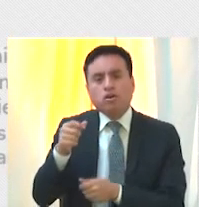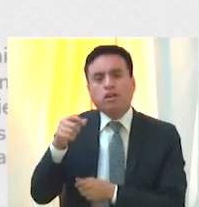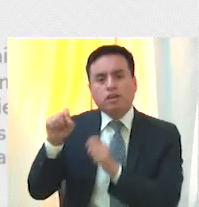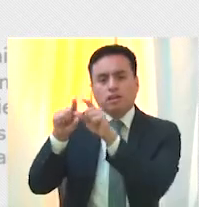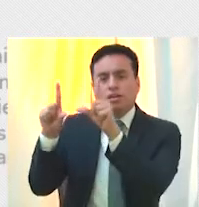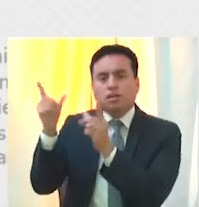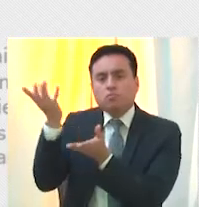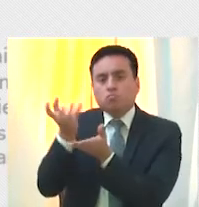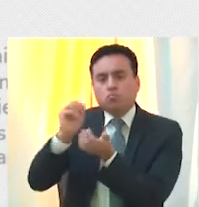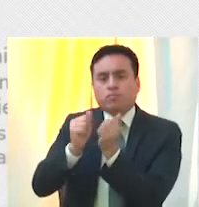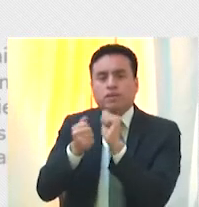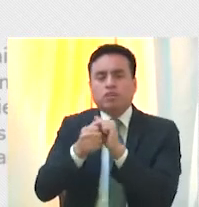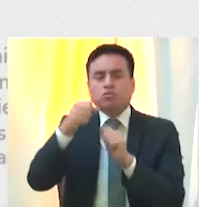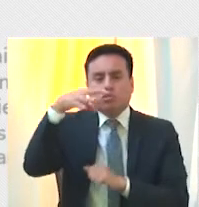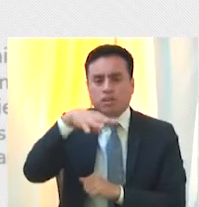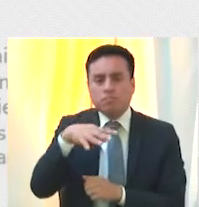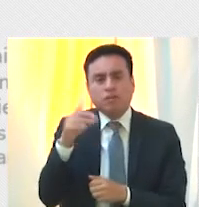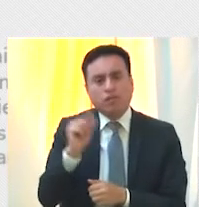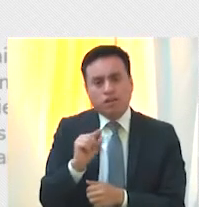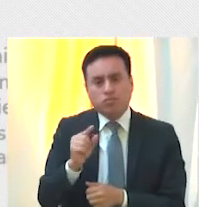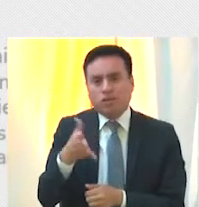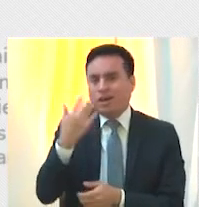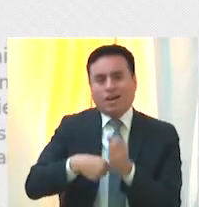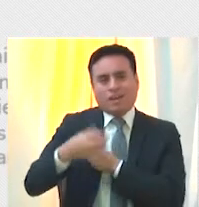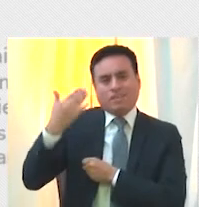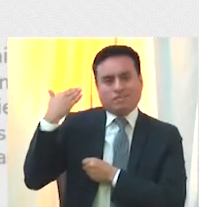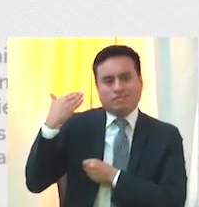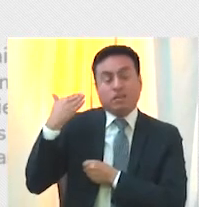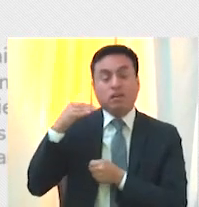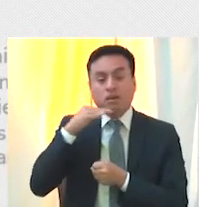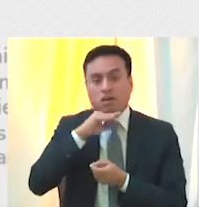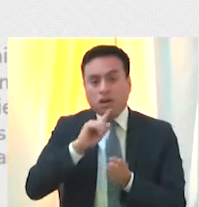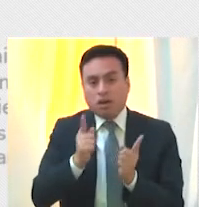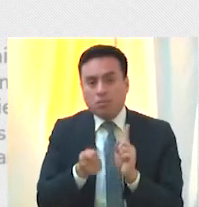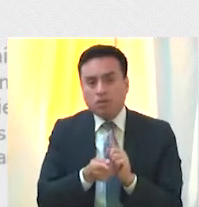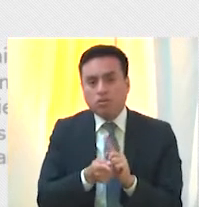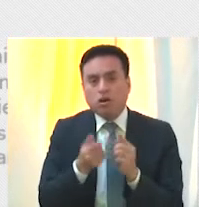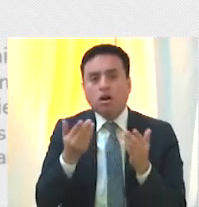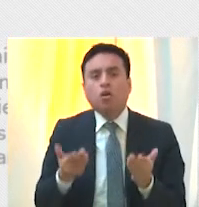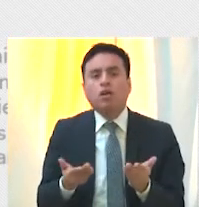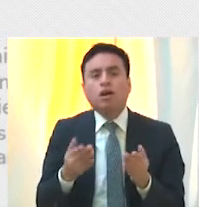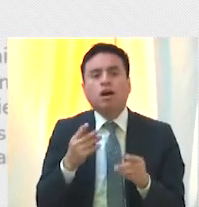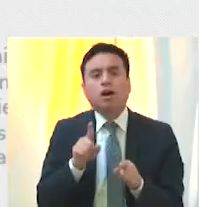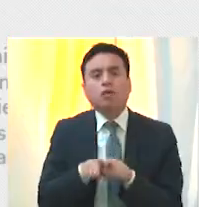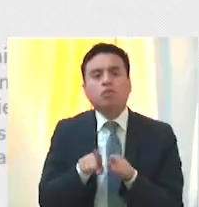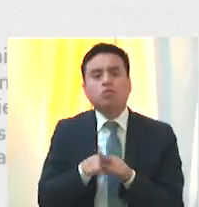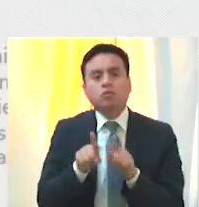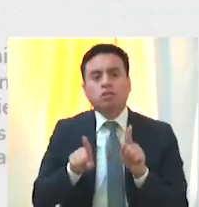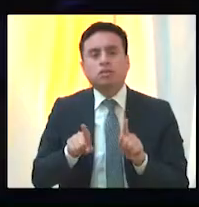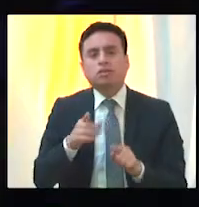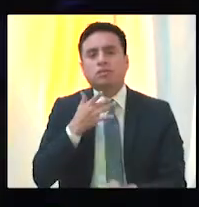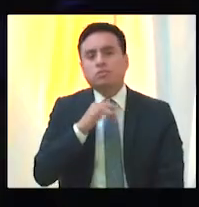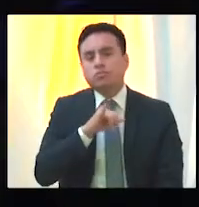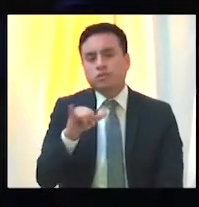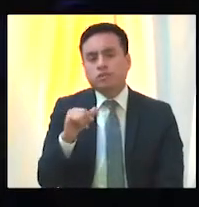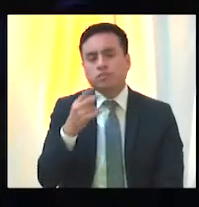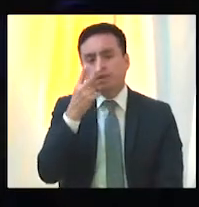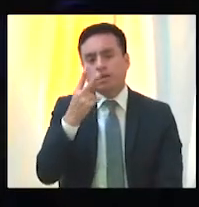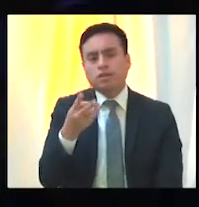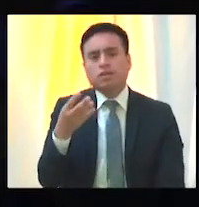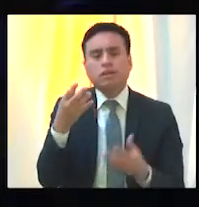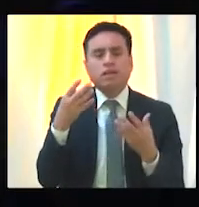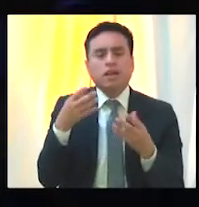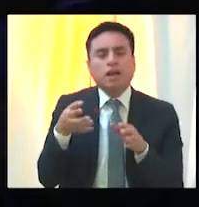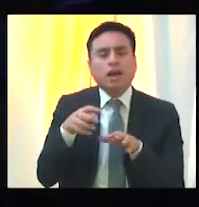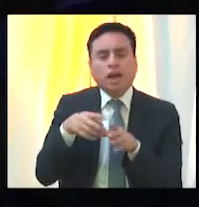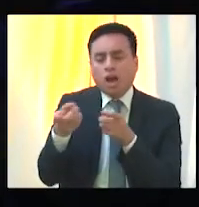mucho más baratas que las que habían hace 2-3 años atrás. Así que la cosa es muy rápida. Por una parte están los grandes acuerdos políticos y por otra parte va el carro de la